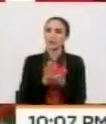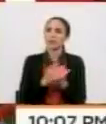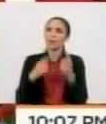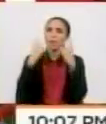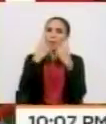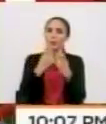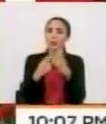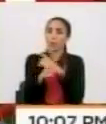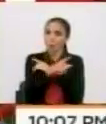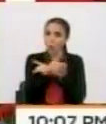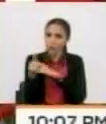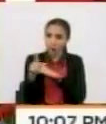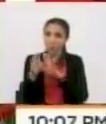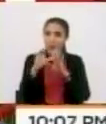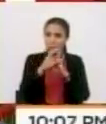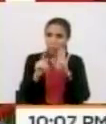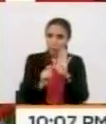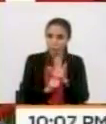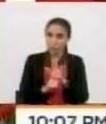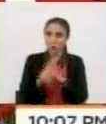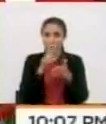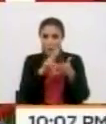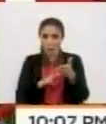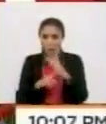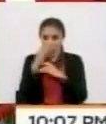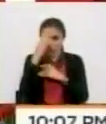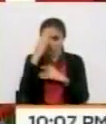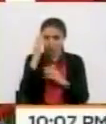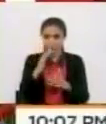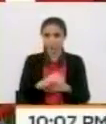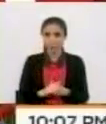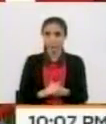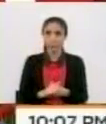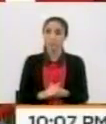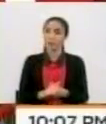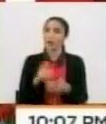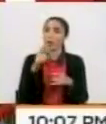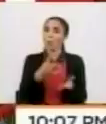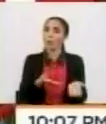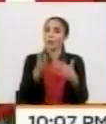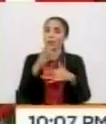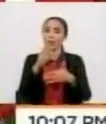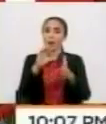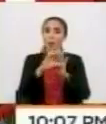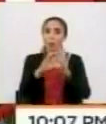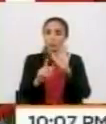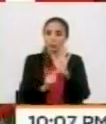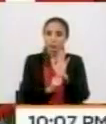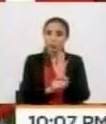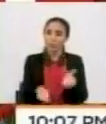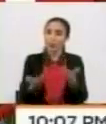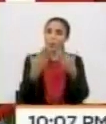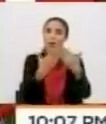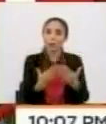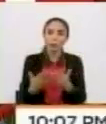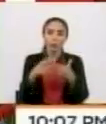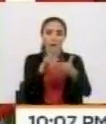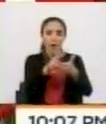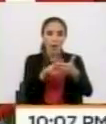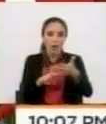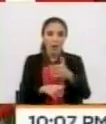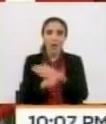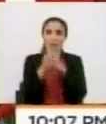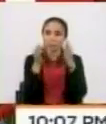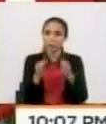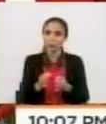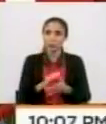ver con la falta absoluta del presidente? Y le dijimos no. Entonces nos dijo, agarren la Constitución, se van para allá afuera a estudiar. Después yo los llamo.